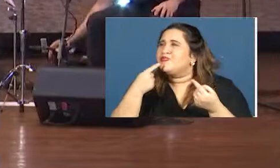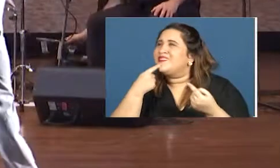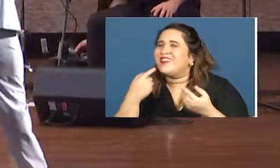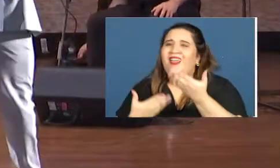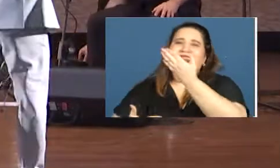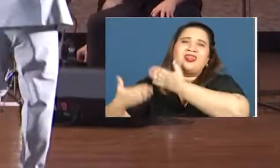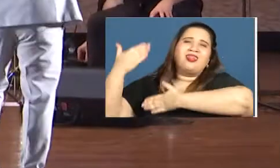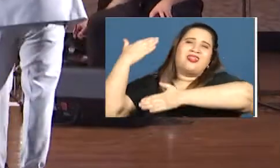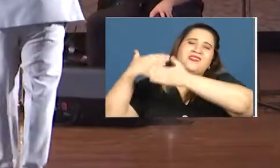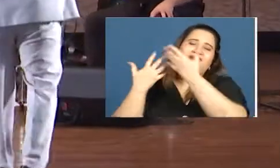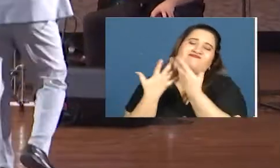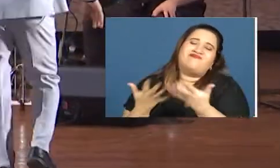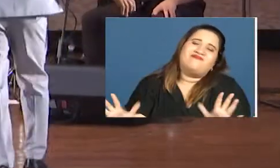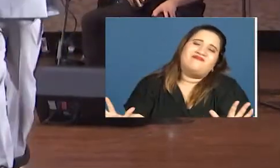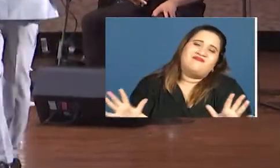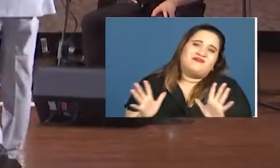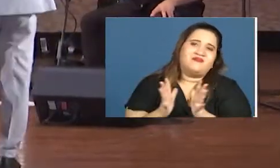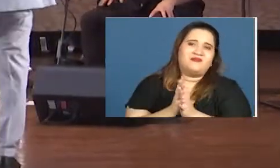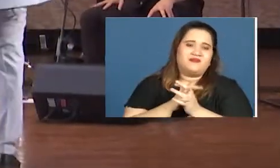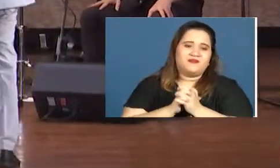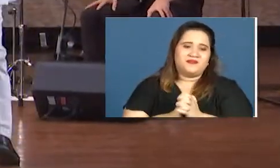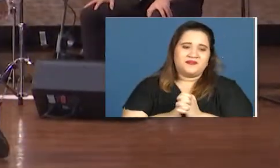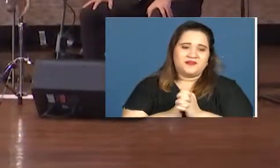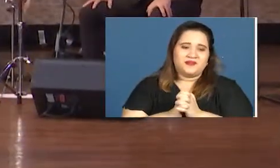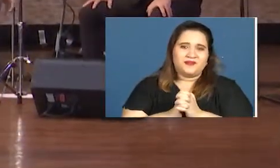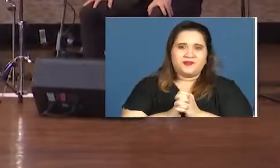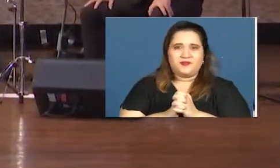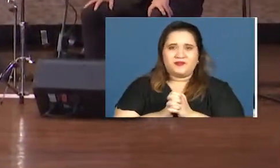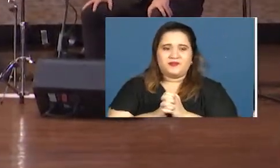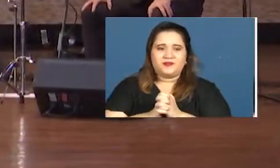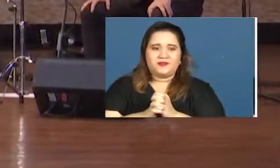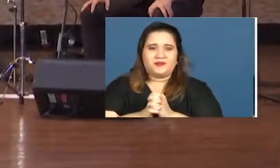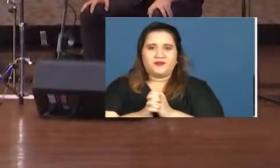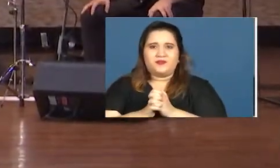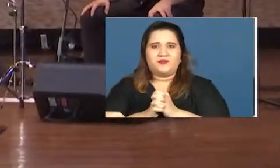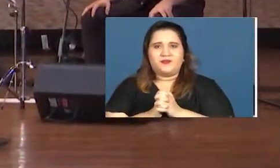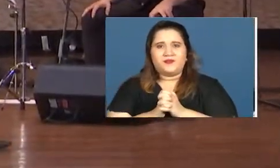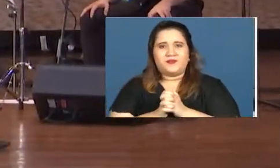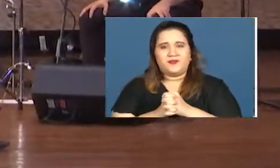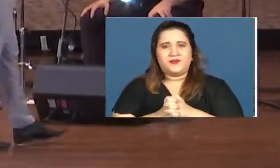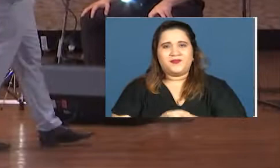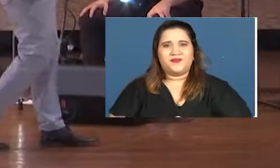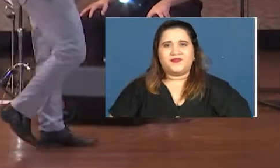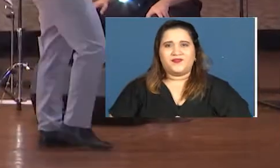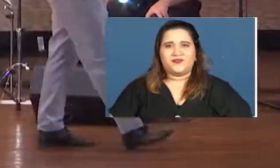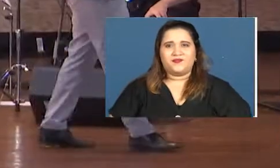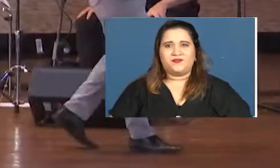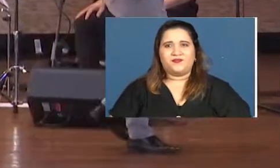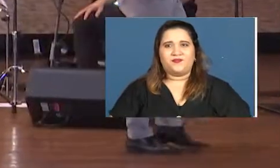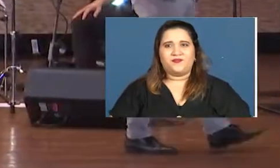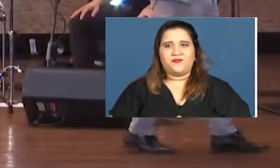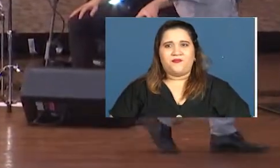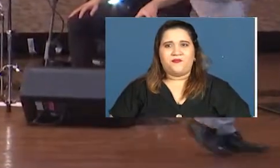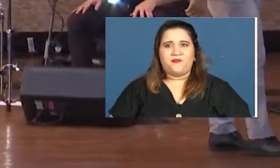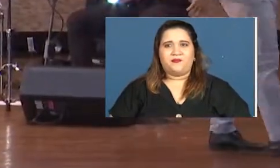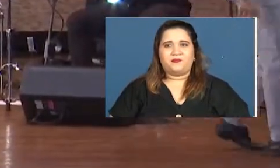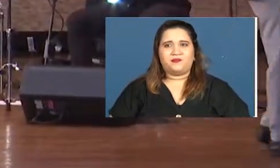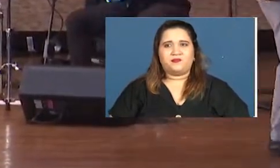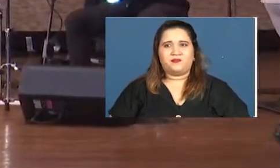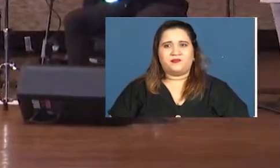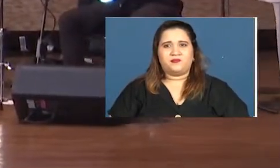cosa, muchachos. Aplauso nuevamente para los músicos. ¿Ustedes no se quieren dar un aplauso? ¿Sí no se quieren dar un